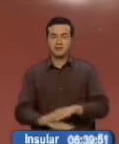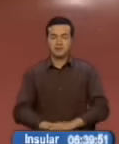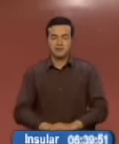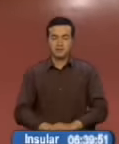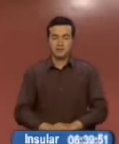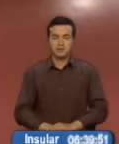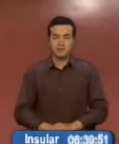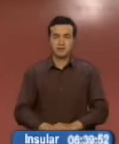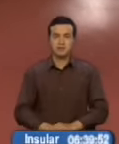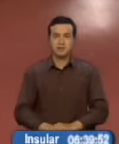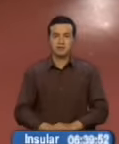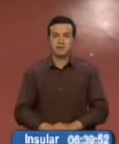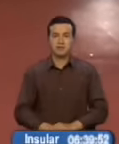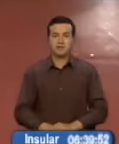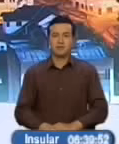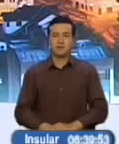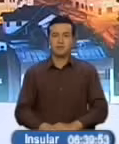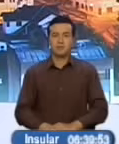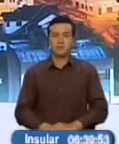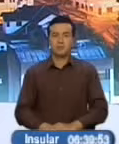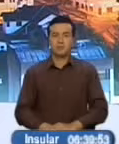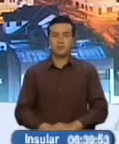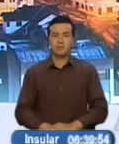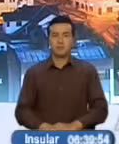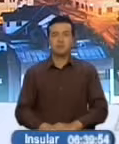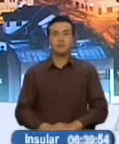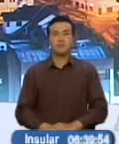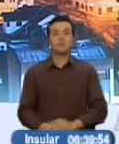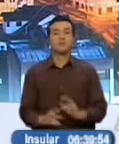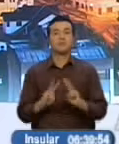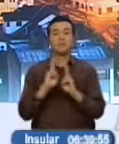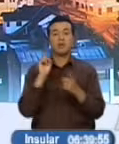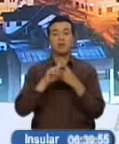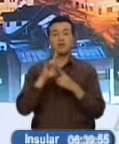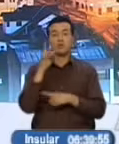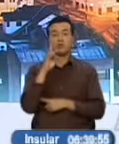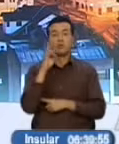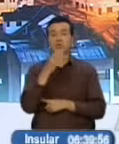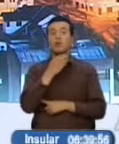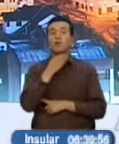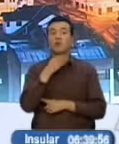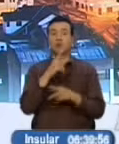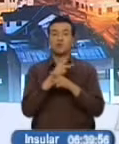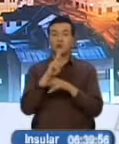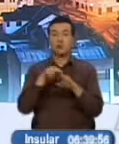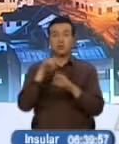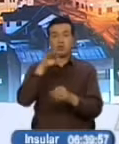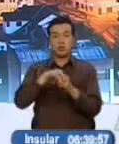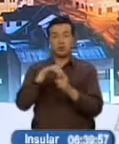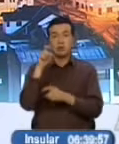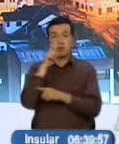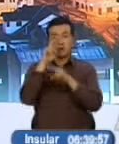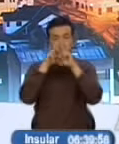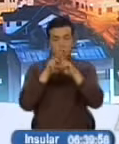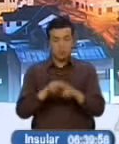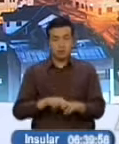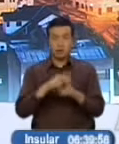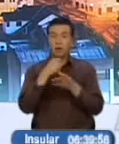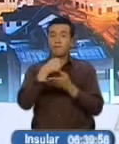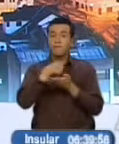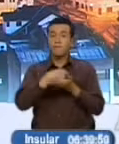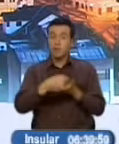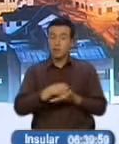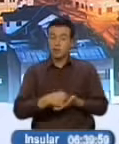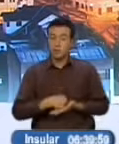Alexis Moncayo, Ecuador TV. Revisamos otros temas. Hasta el 18 de agosto el Consejo Nacional Electoral deberá terminar con la validación de las